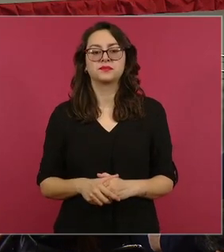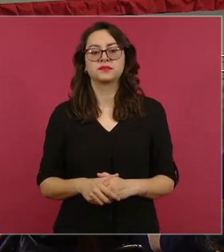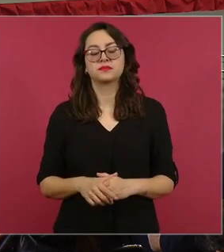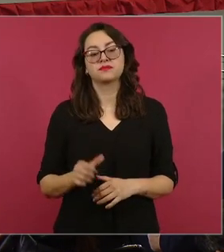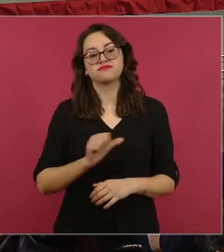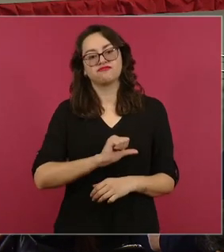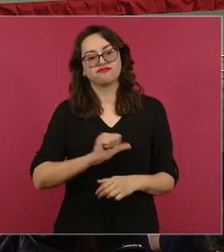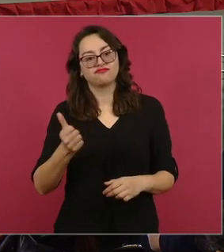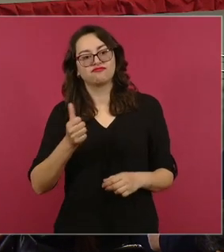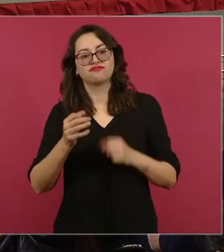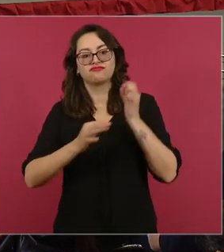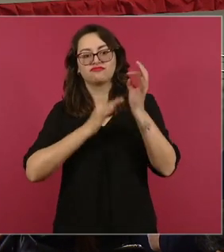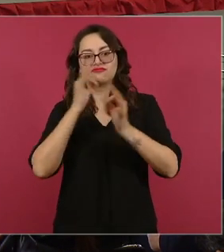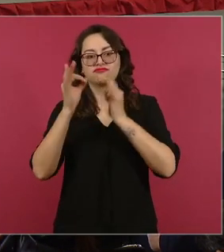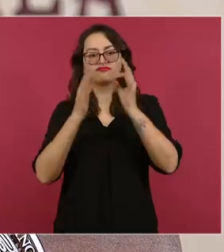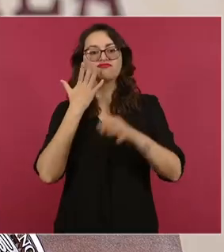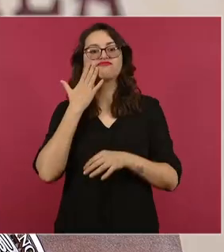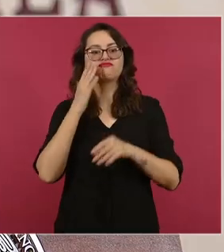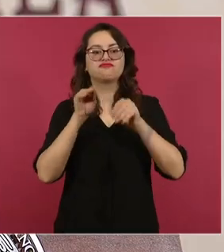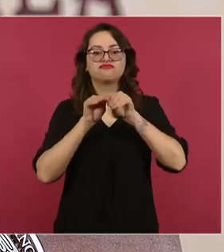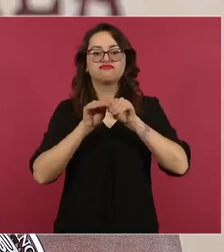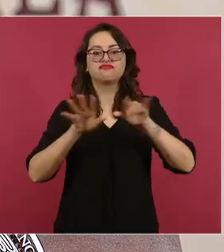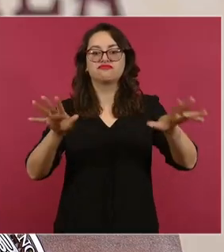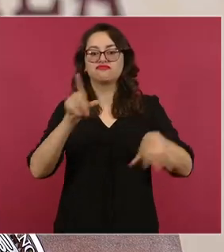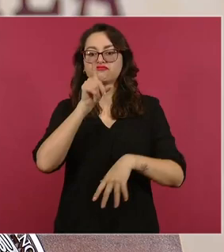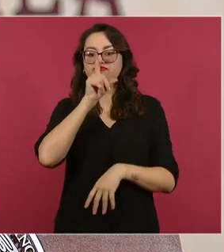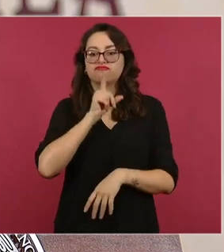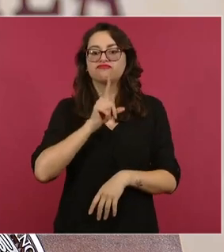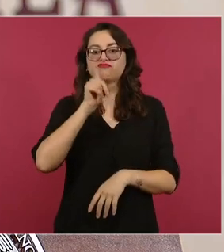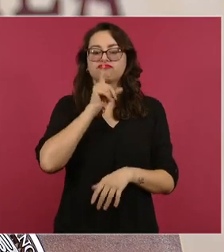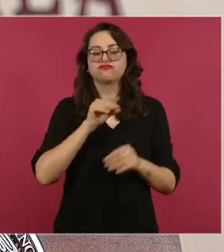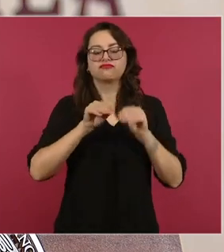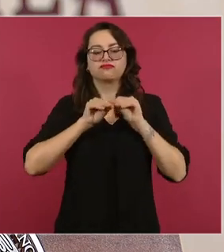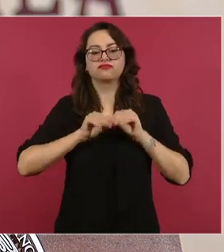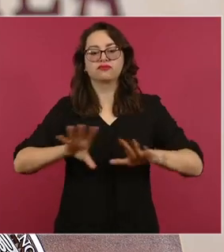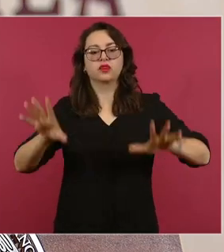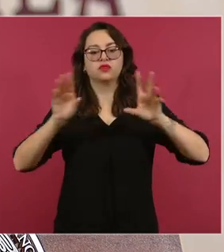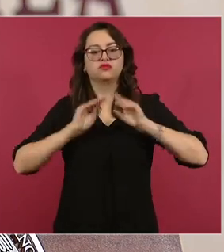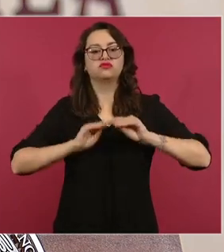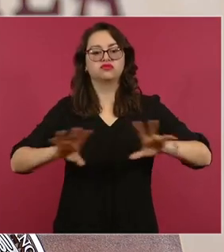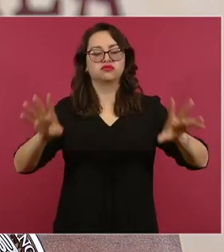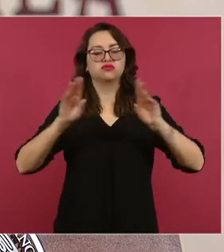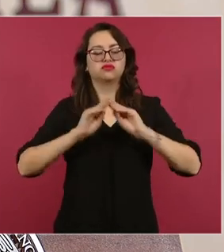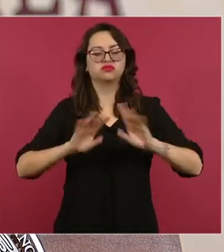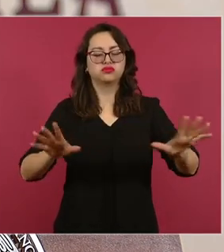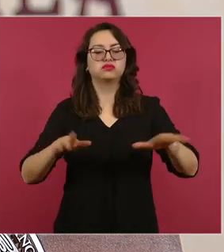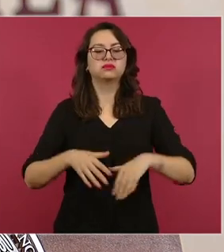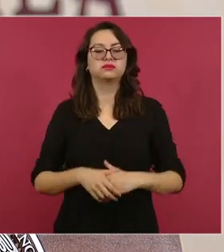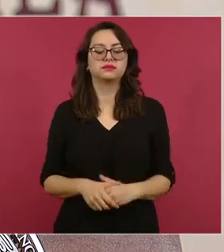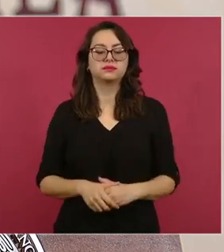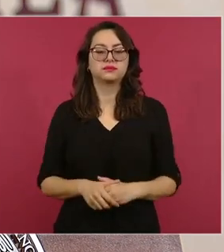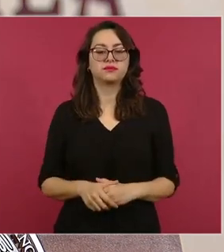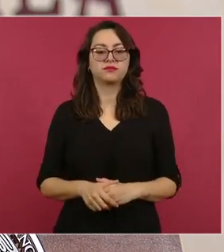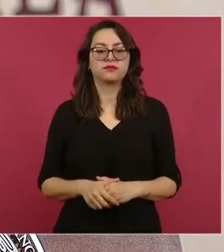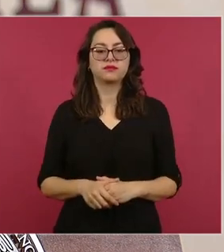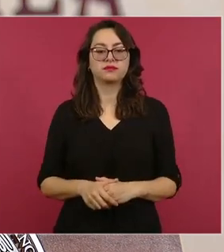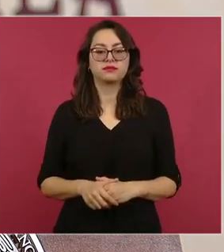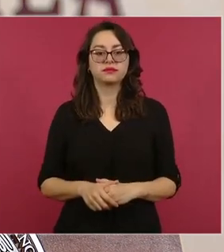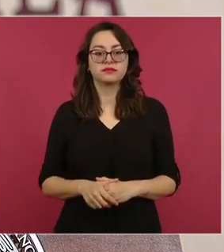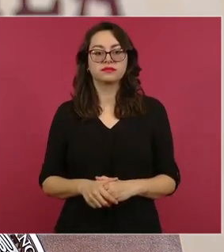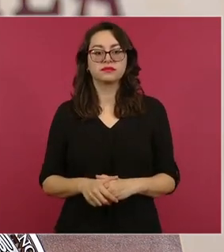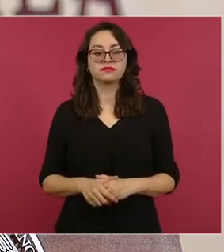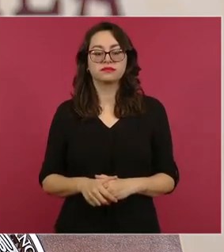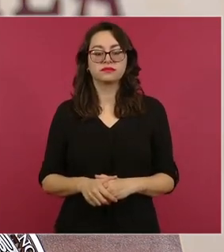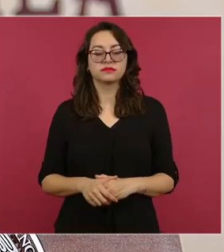esta a través de Facebook, que fue donde más se difundió esta noticia falsa. Pues